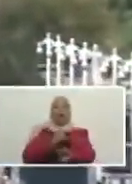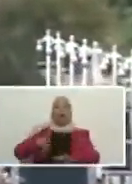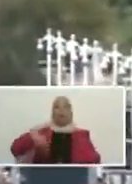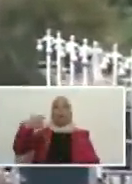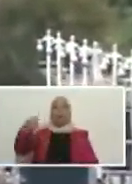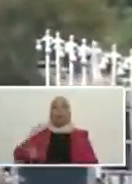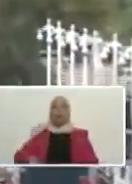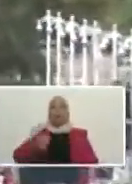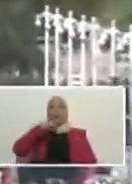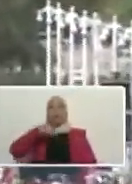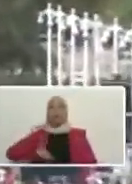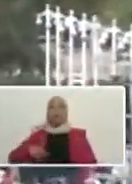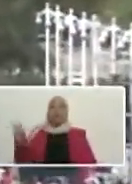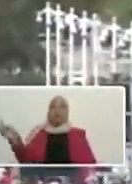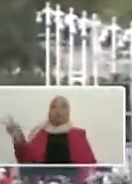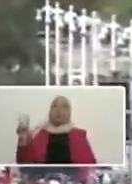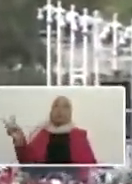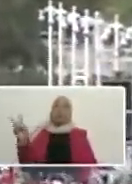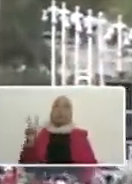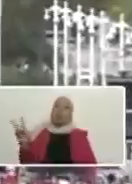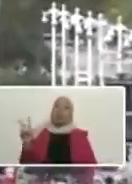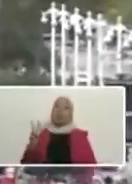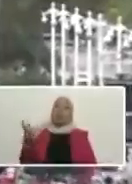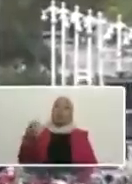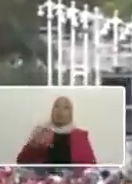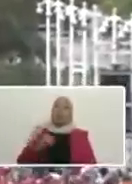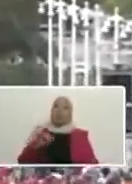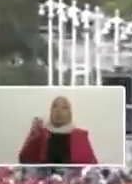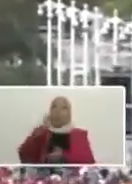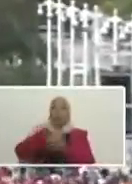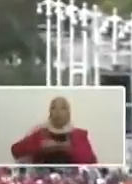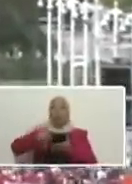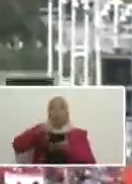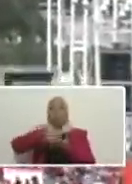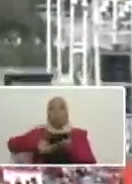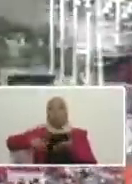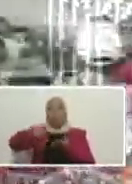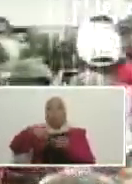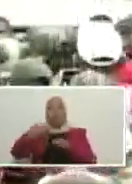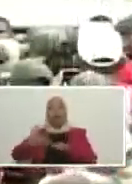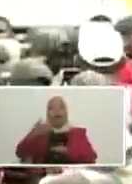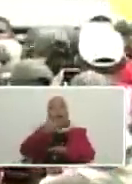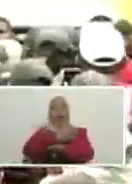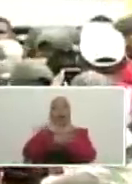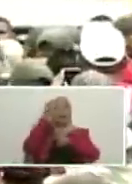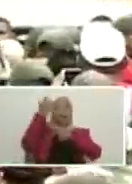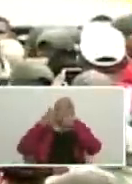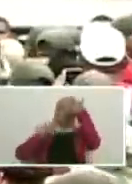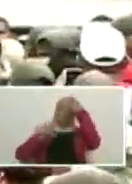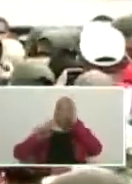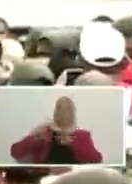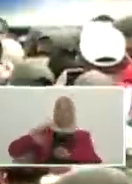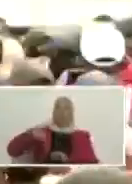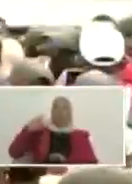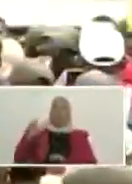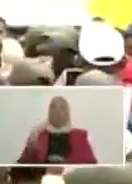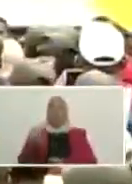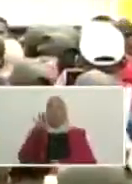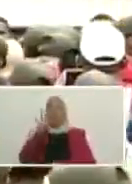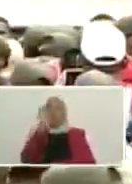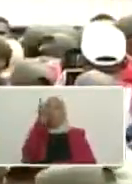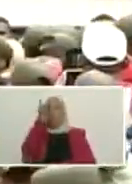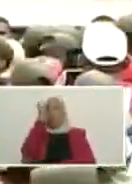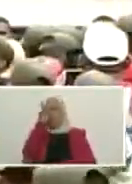después. Porque la historia de Venezuela tendrá que escribirse en antes y después del 4